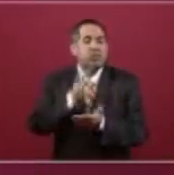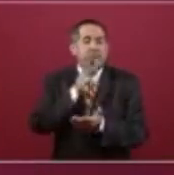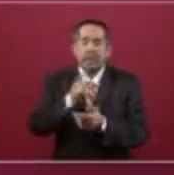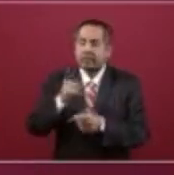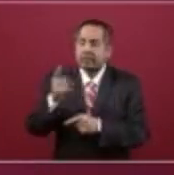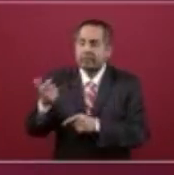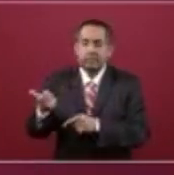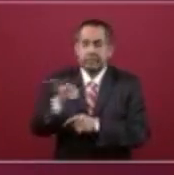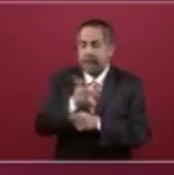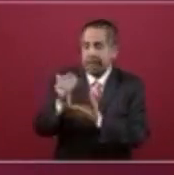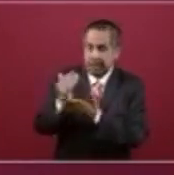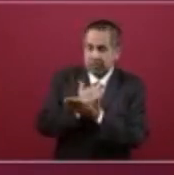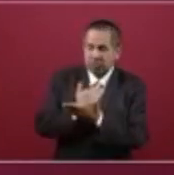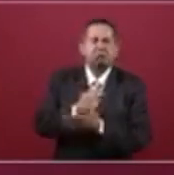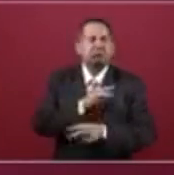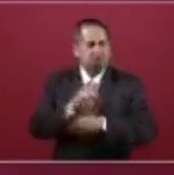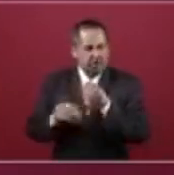hacer.